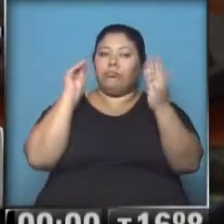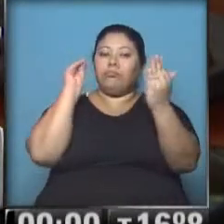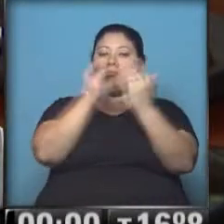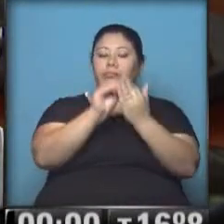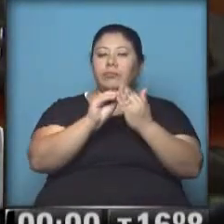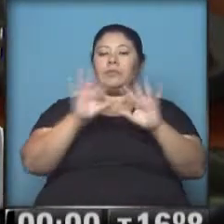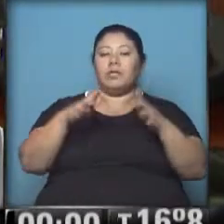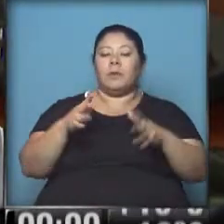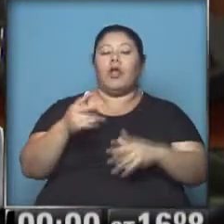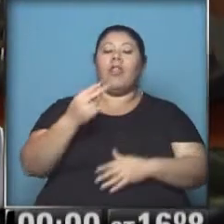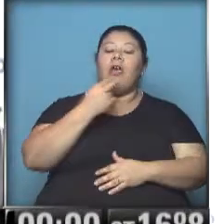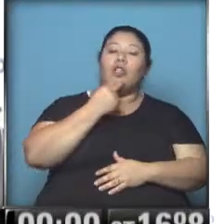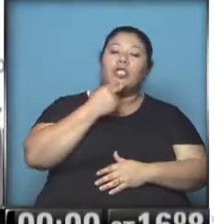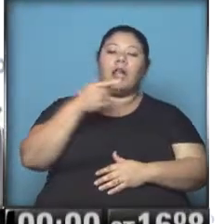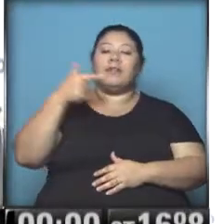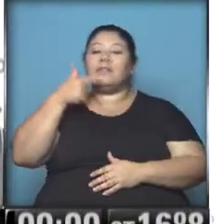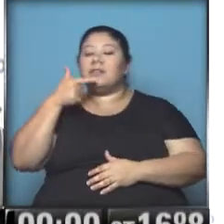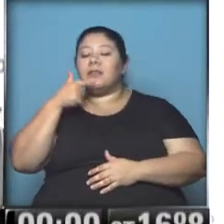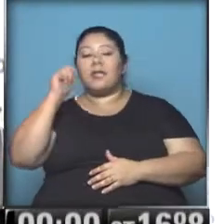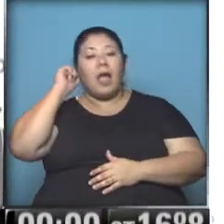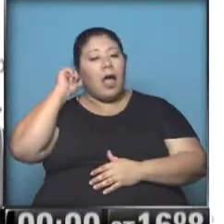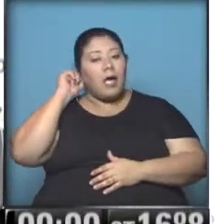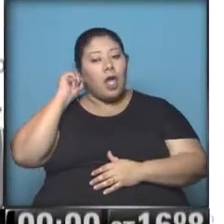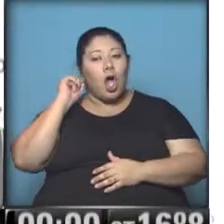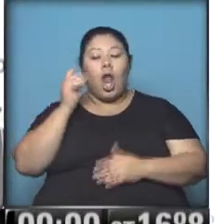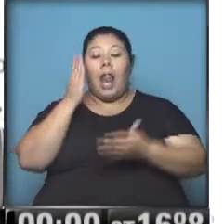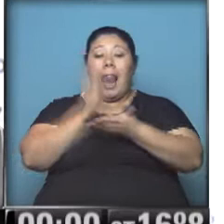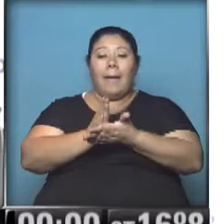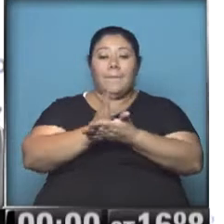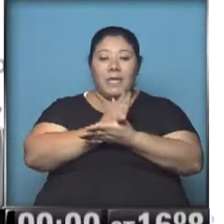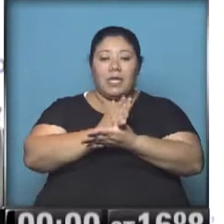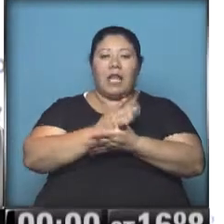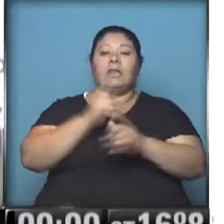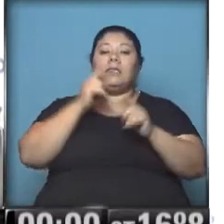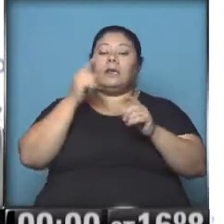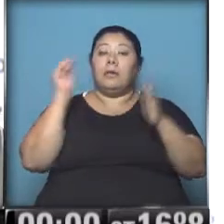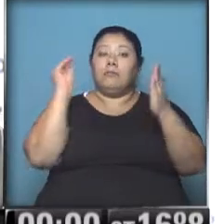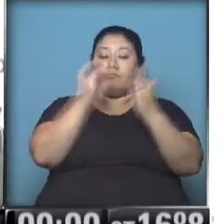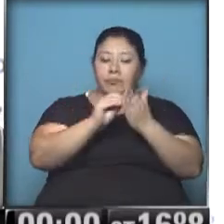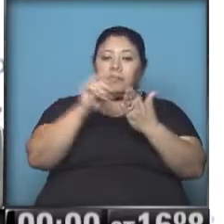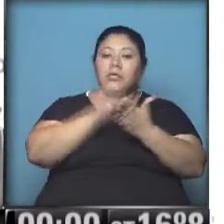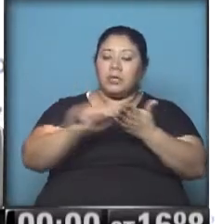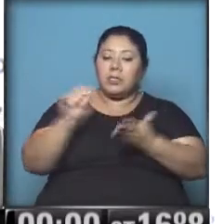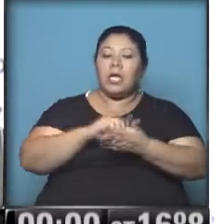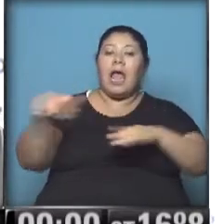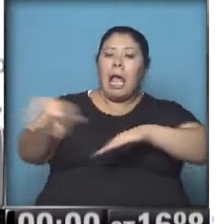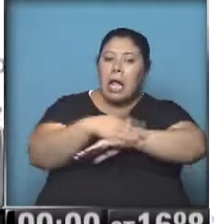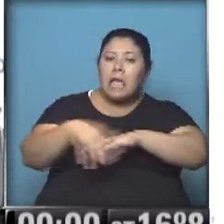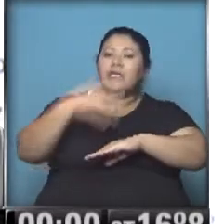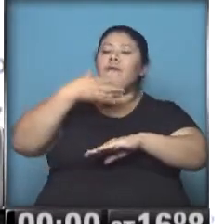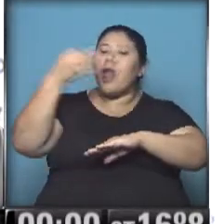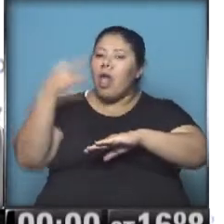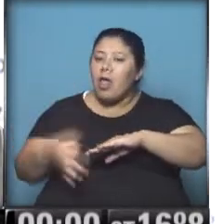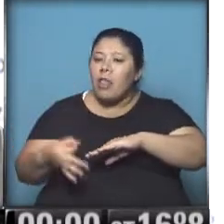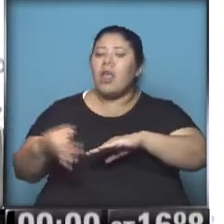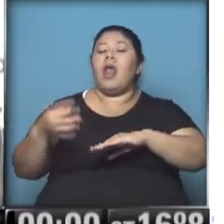a 17 años y se estima que la mitad escriben las direcciones reales de sus casas o publican datos en la web de sus familias y